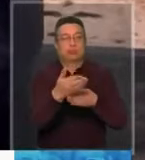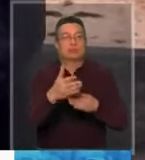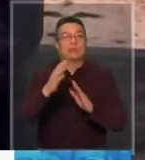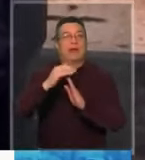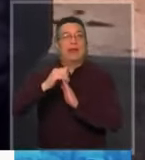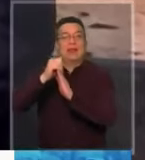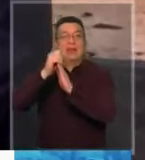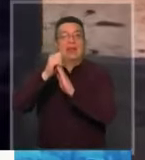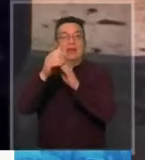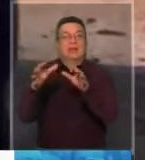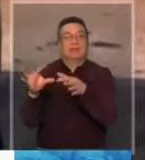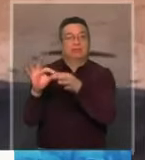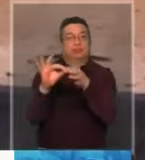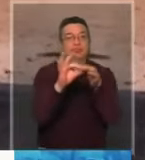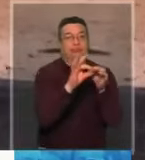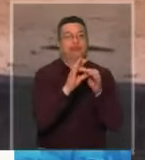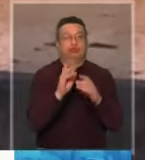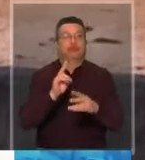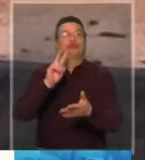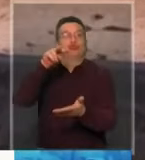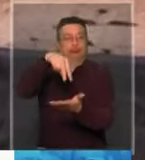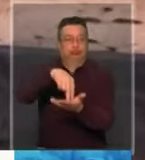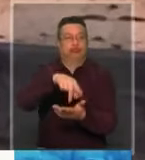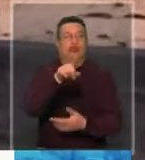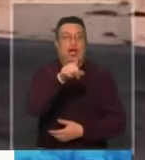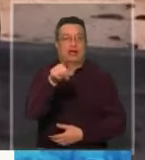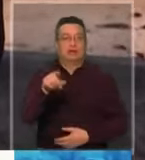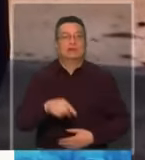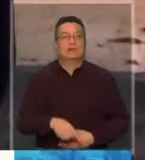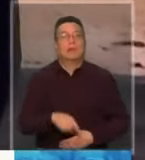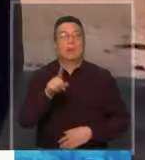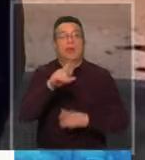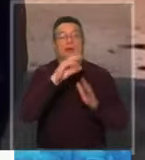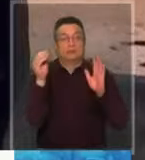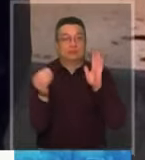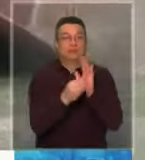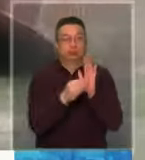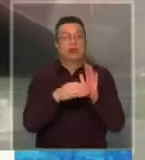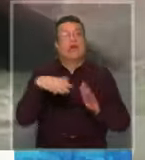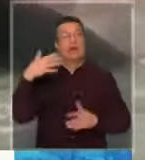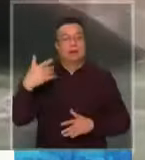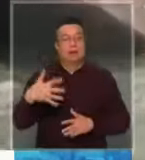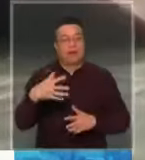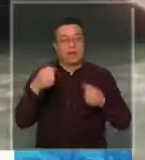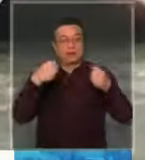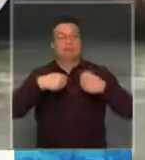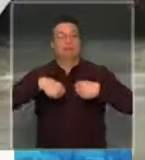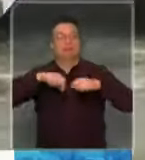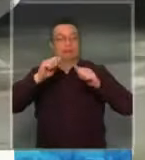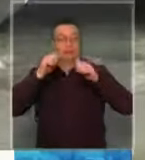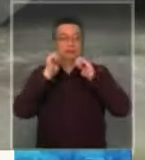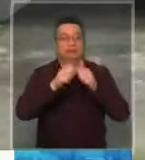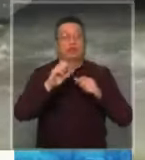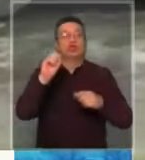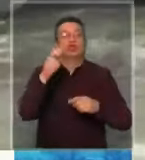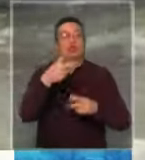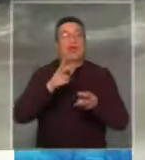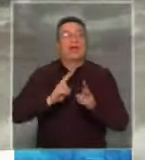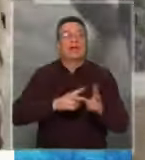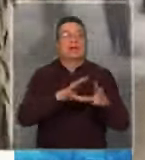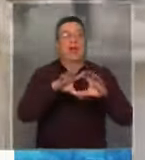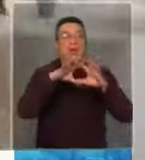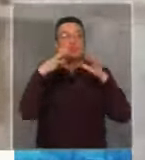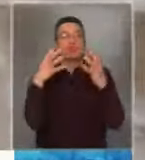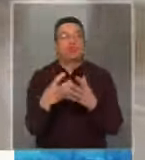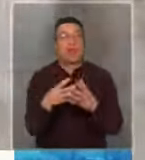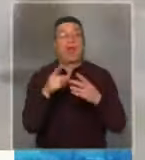aliados también estuvieron presentes. Es uno de los hitos determinantes en el resultado de la Segunda Guerra Mundial, y en la medida en que eso